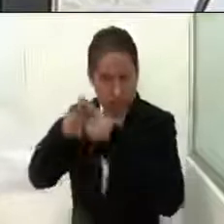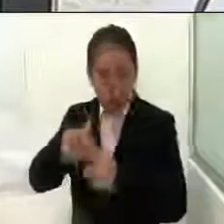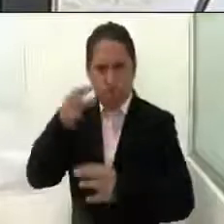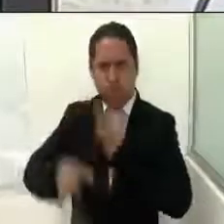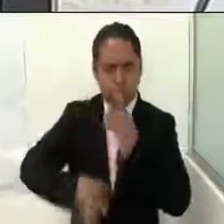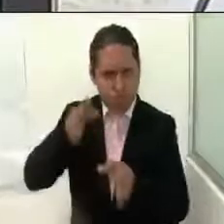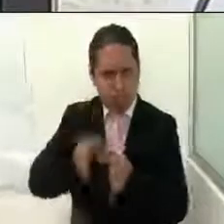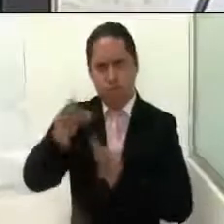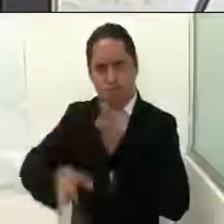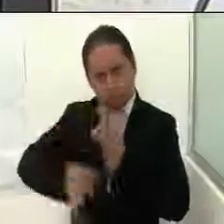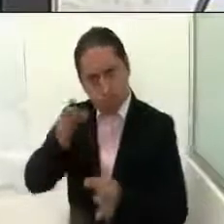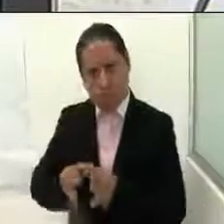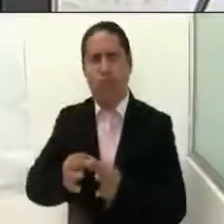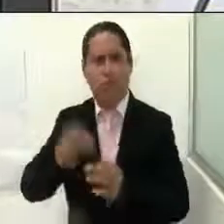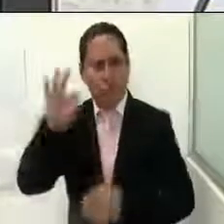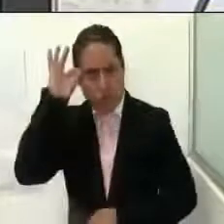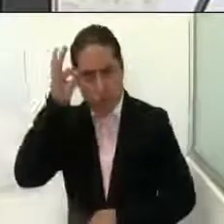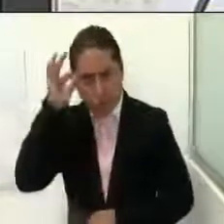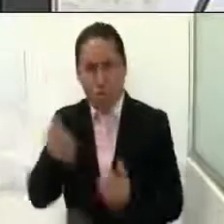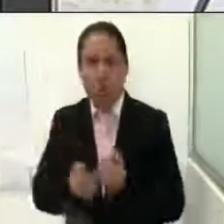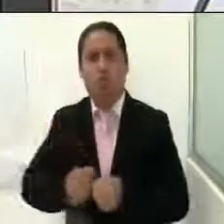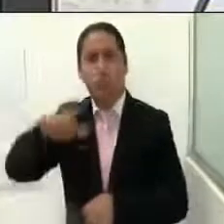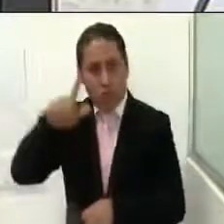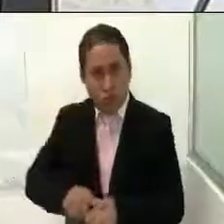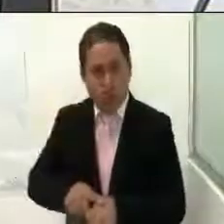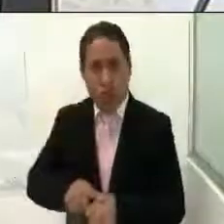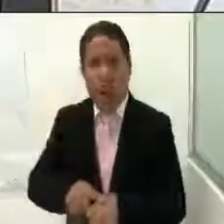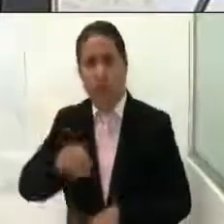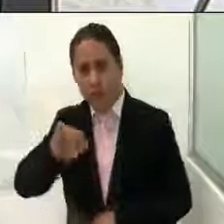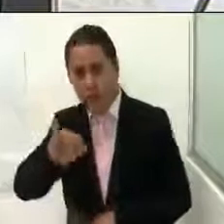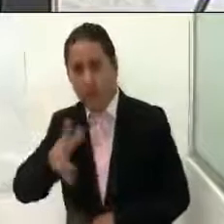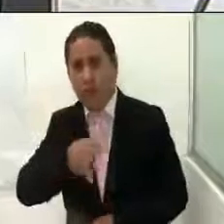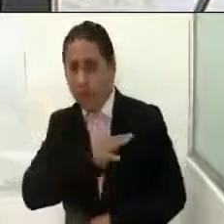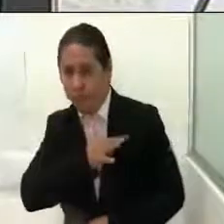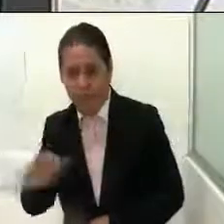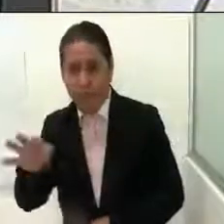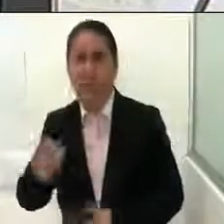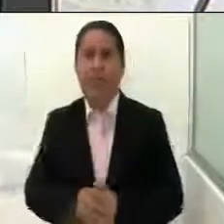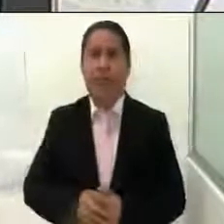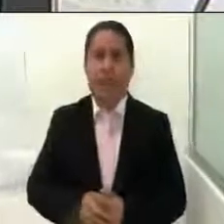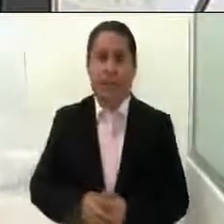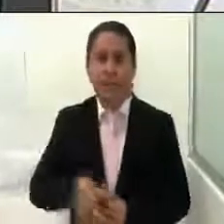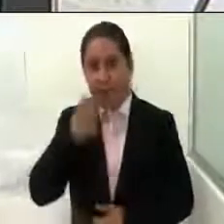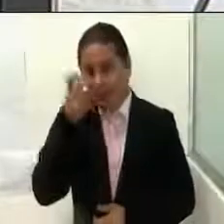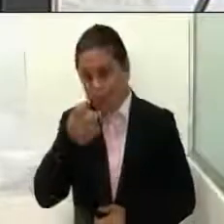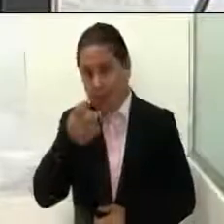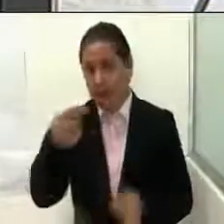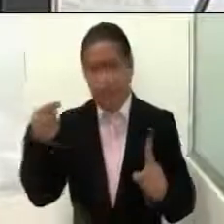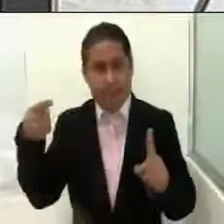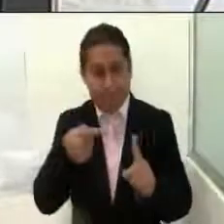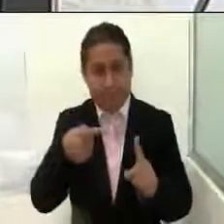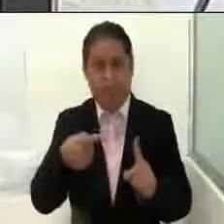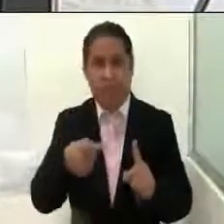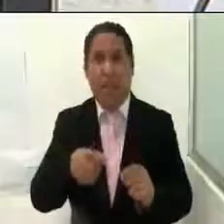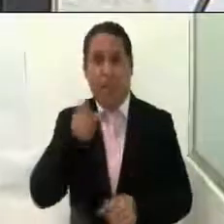comprometido con el servicio social y sobre todo con esa parte que es muy importante que es la identidad jurídica